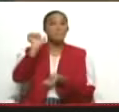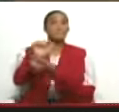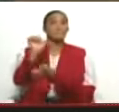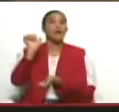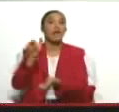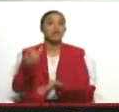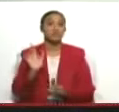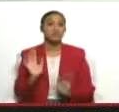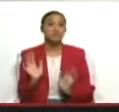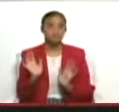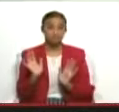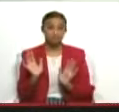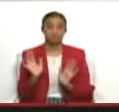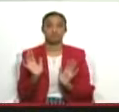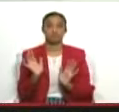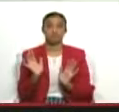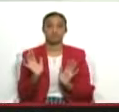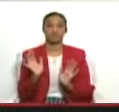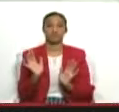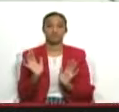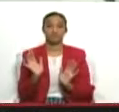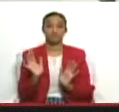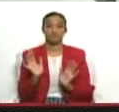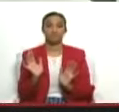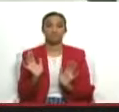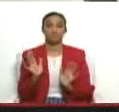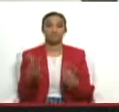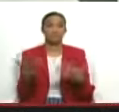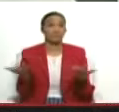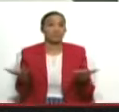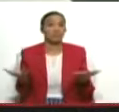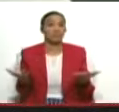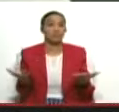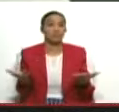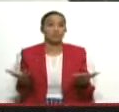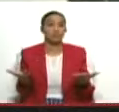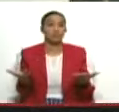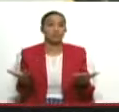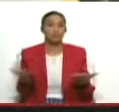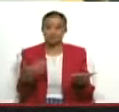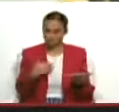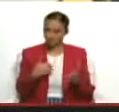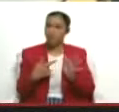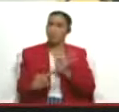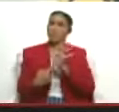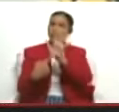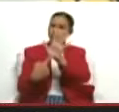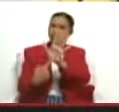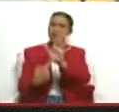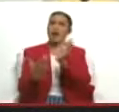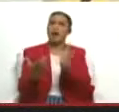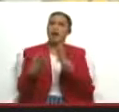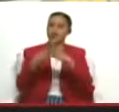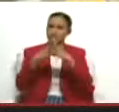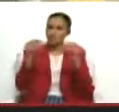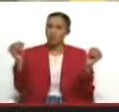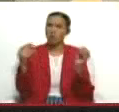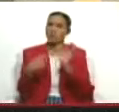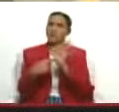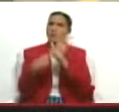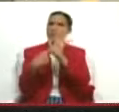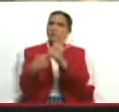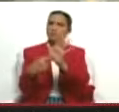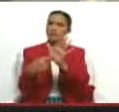increíble Yo quiero entonces luego de Mostrar todo esto pasar me dicen que hay